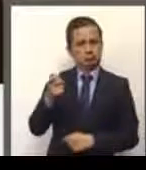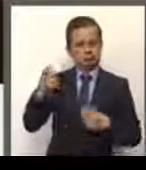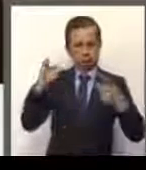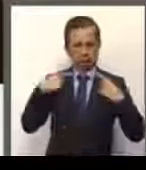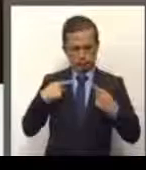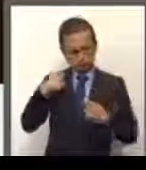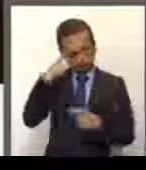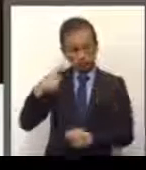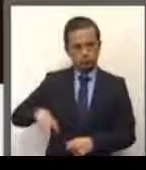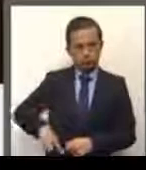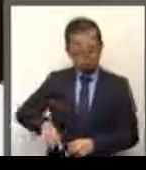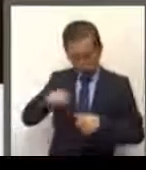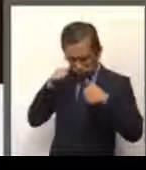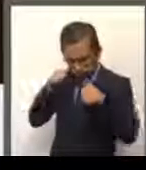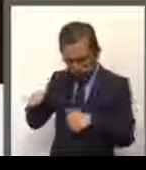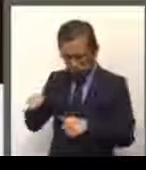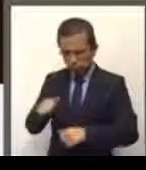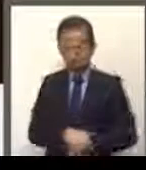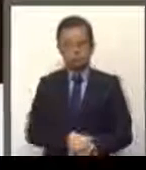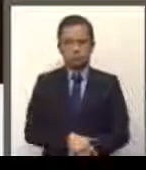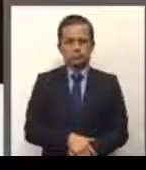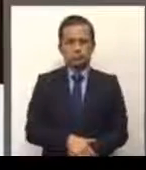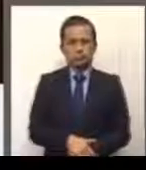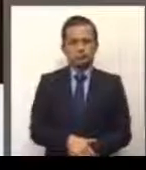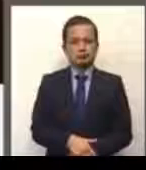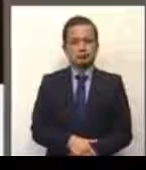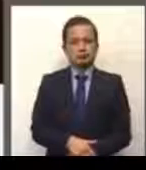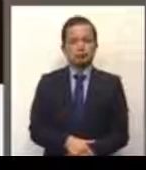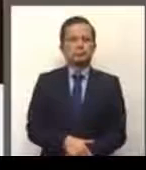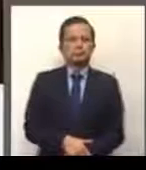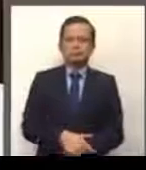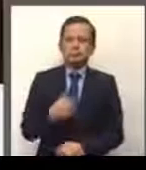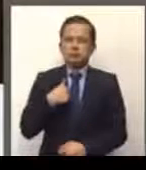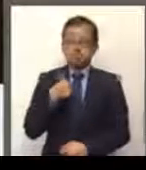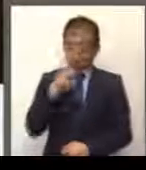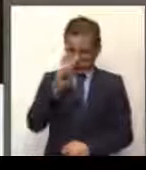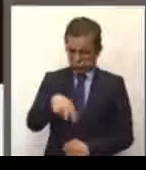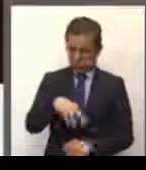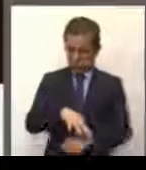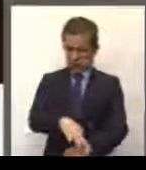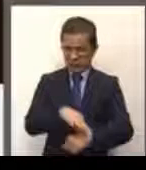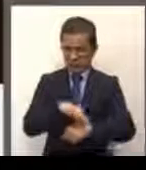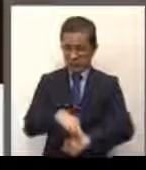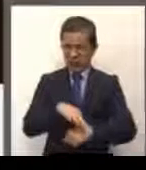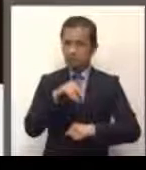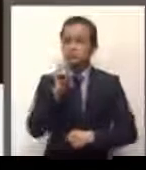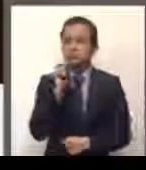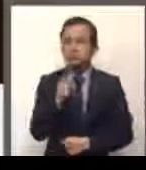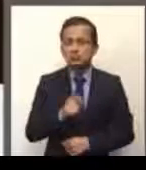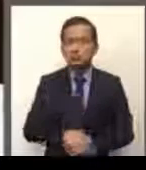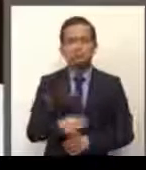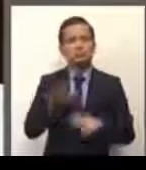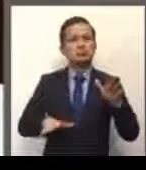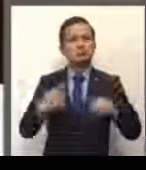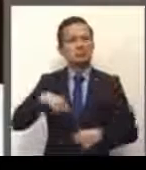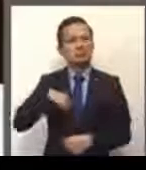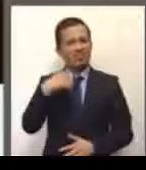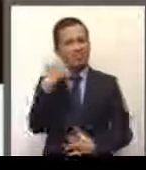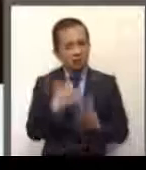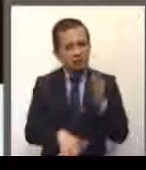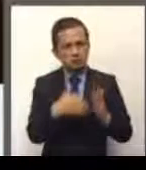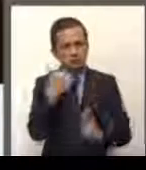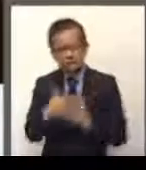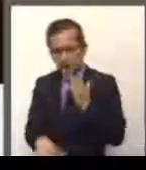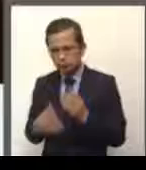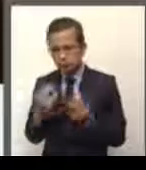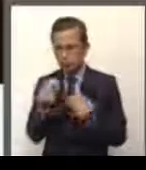público. He vivido de cerca la carencia, olvido y marginación que